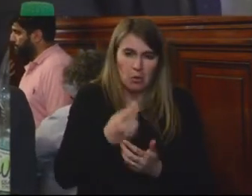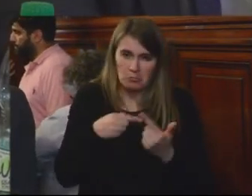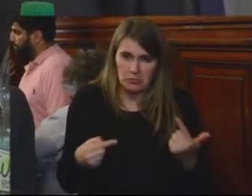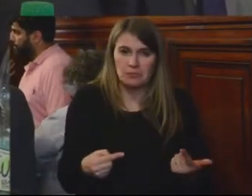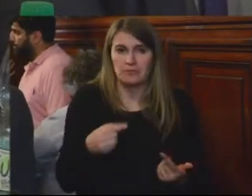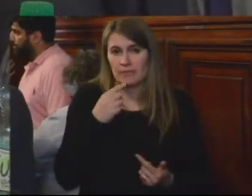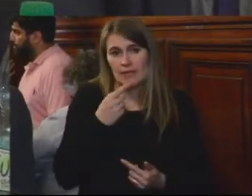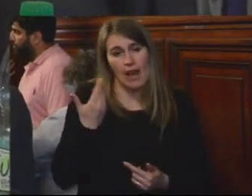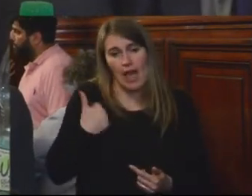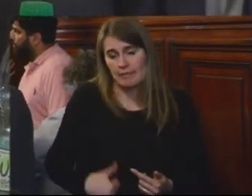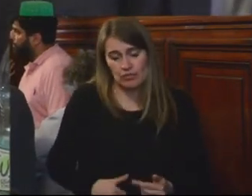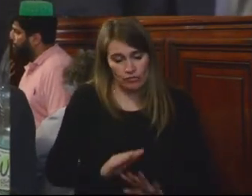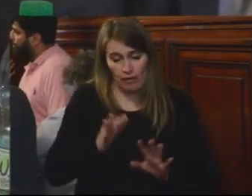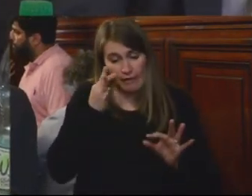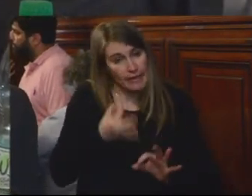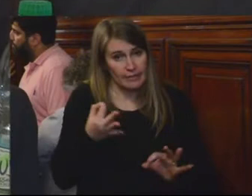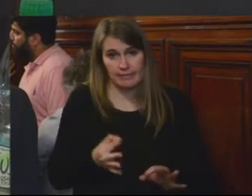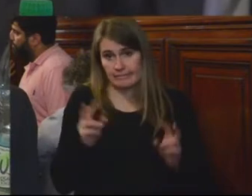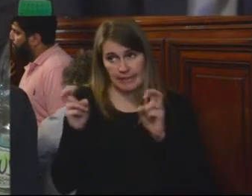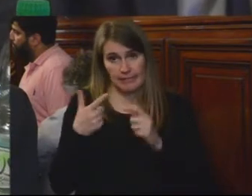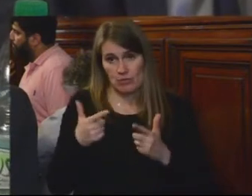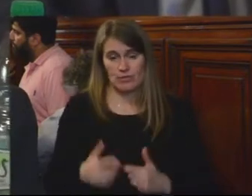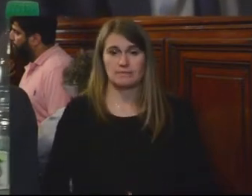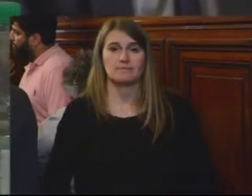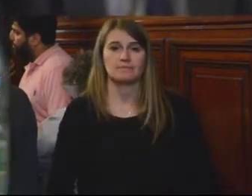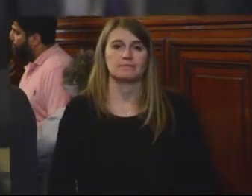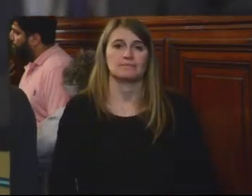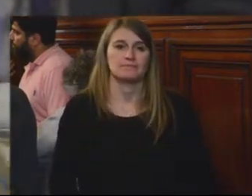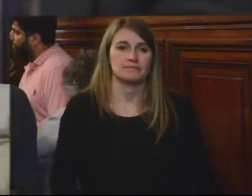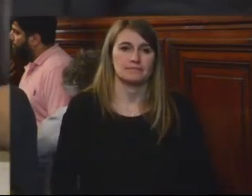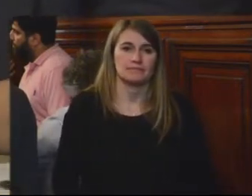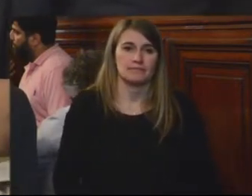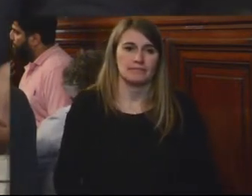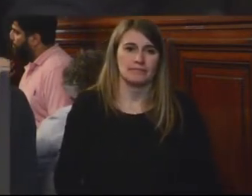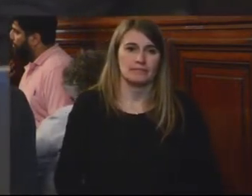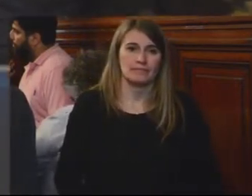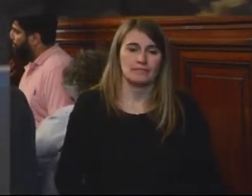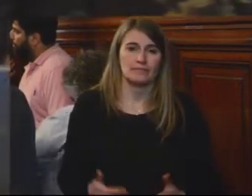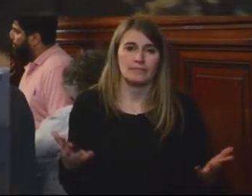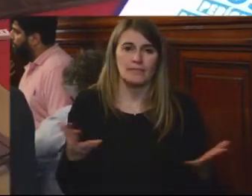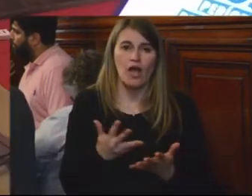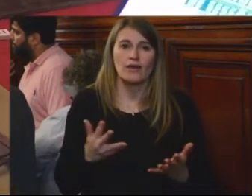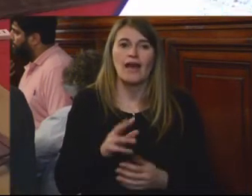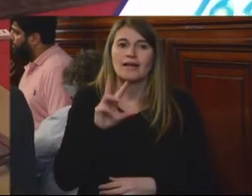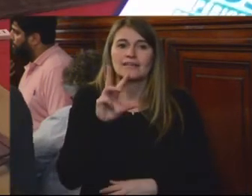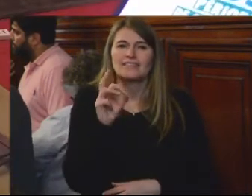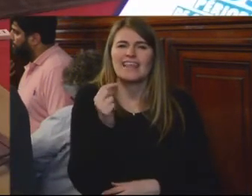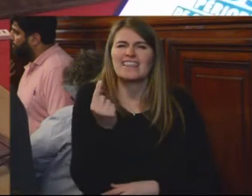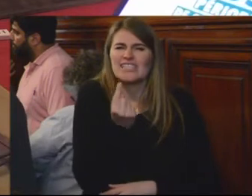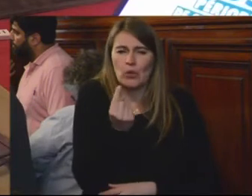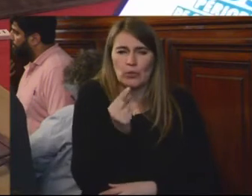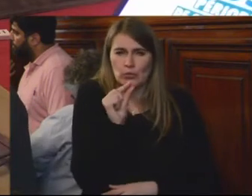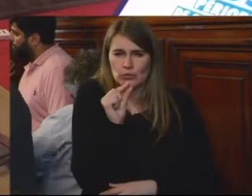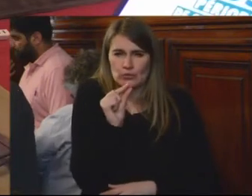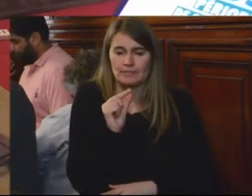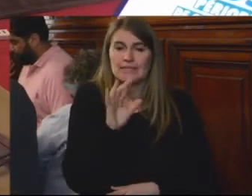enormemente las estrías brevemente voy a agradecer si 30 segundos no solamente